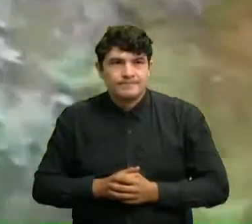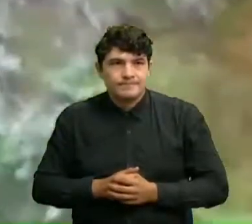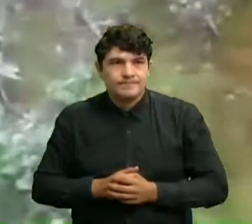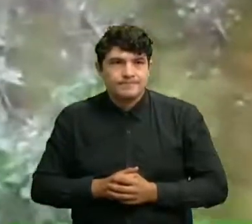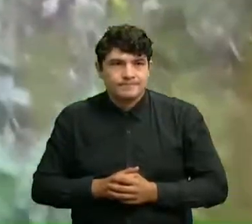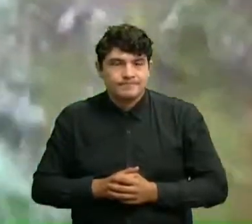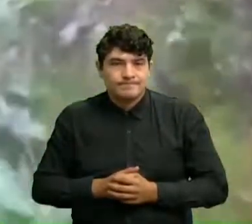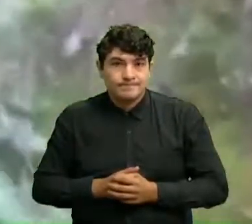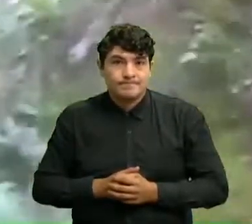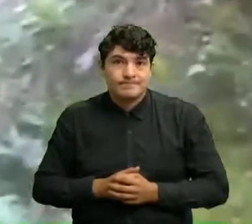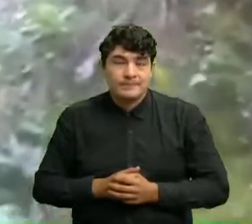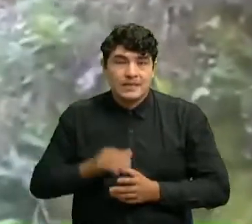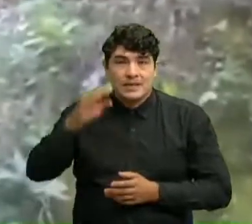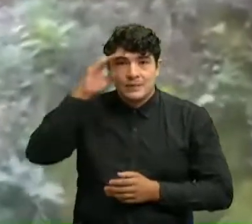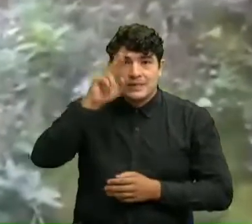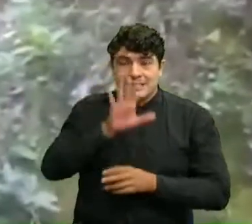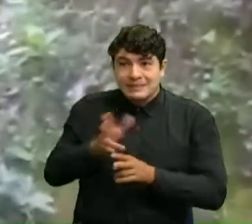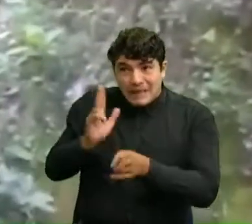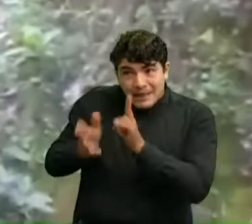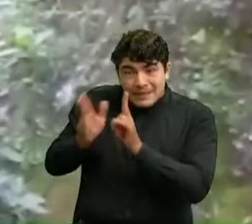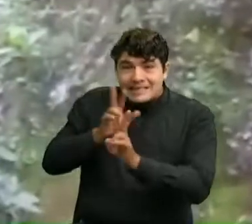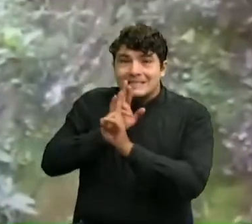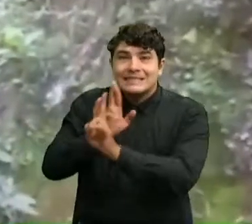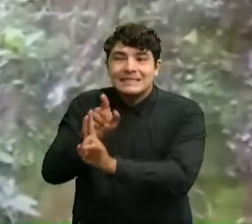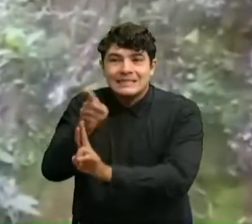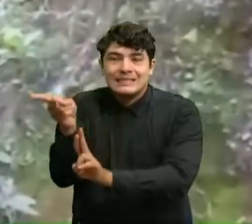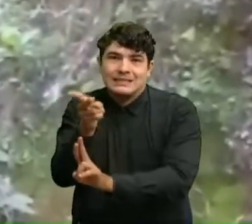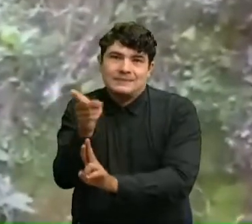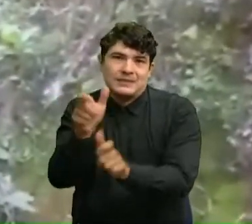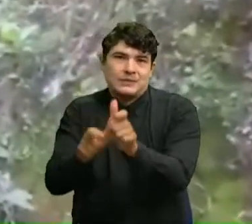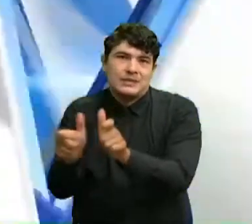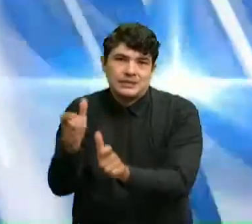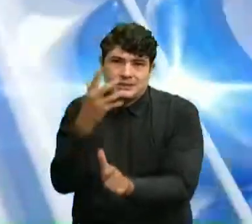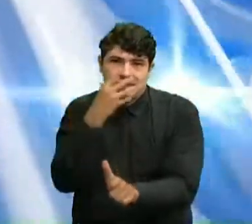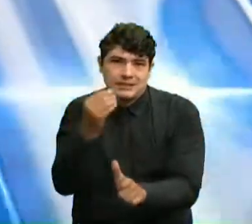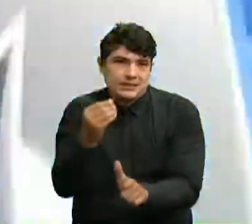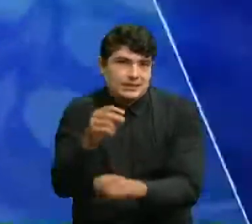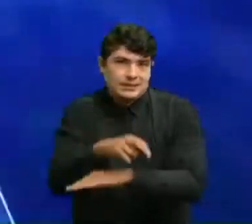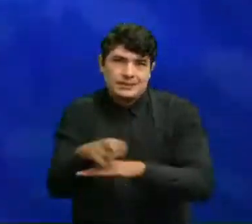quienes fallecieron en el lugar. La tercera persona está siendo buscada por las autoridades.